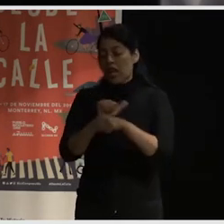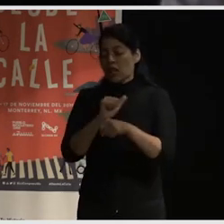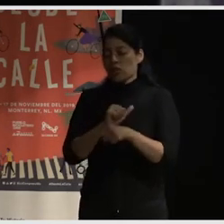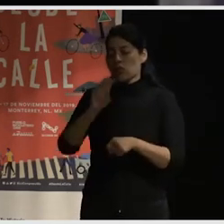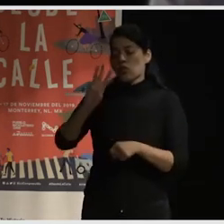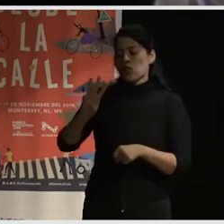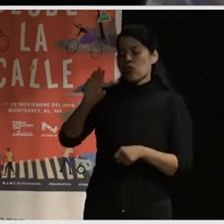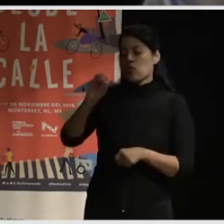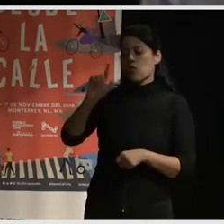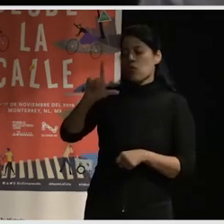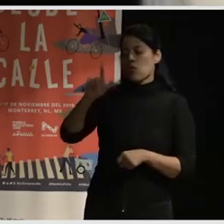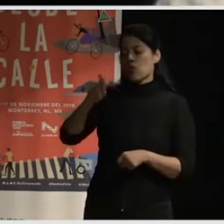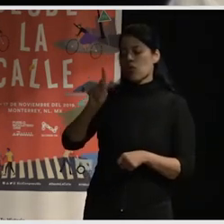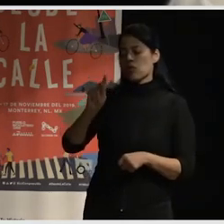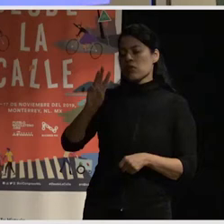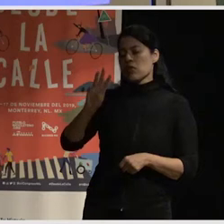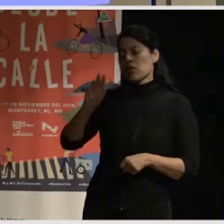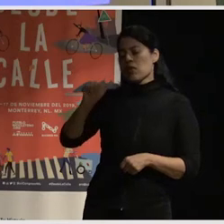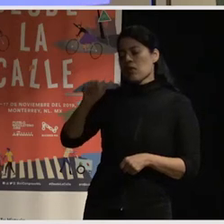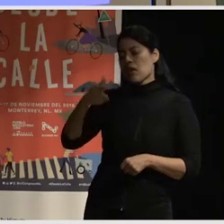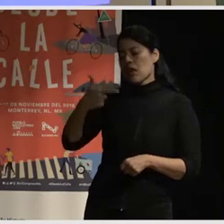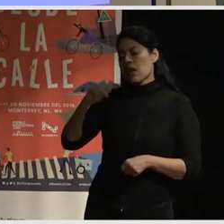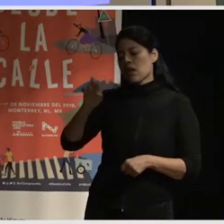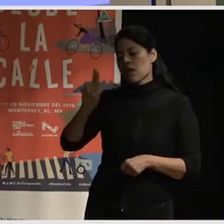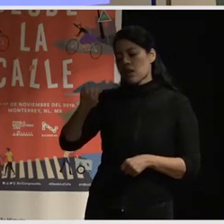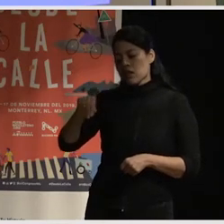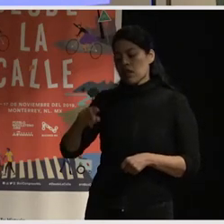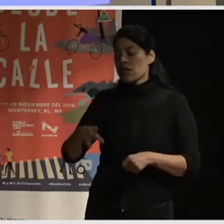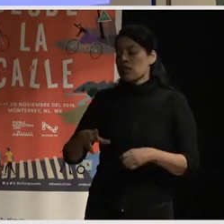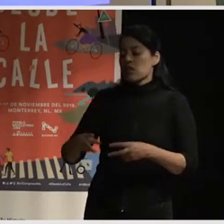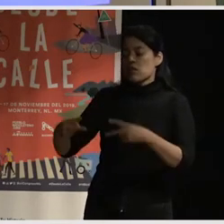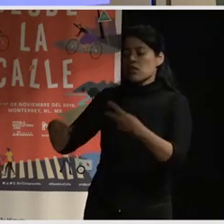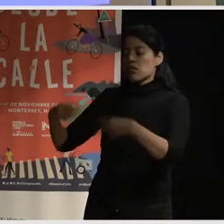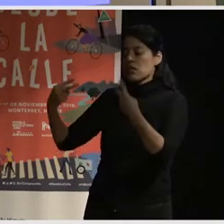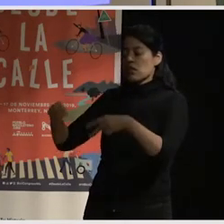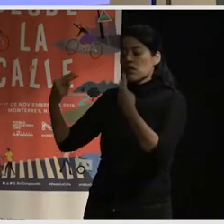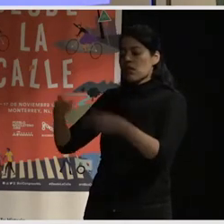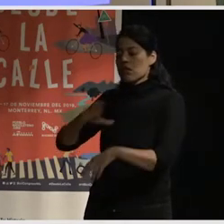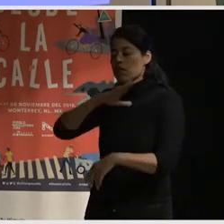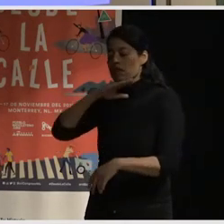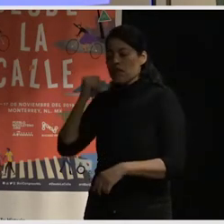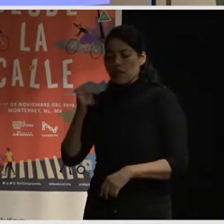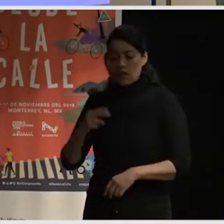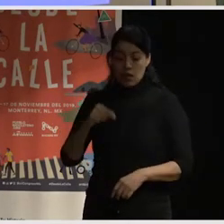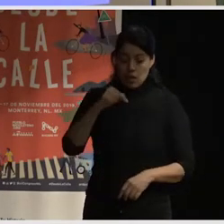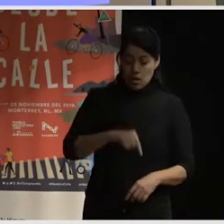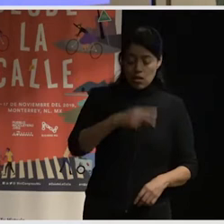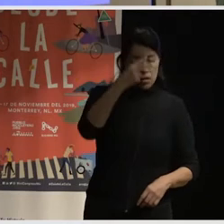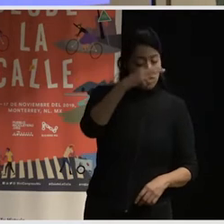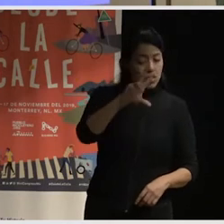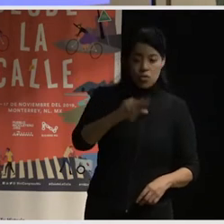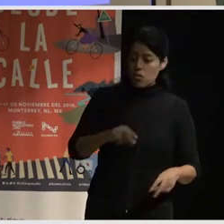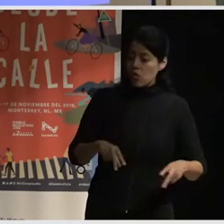que se van a vender en alemania entonces obviamente esos autos no son los que vendemos aquí en méxico